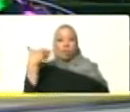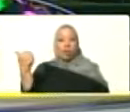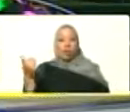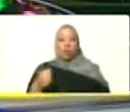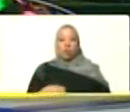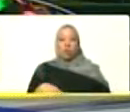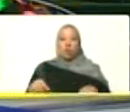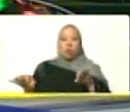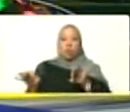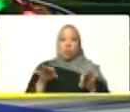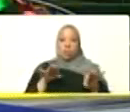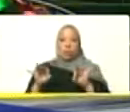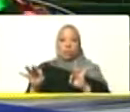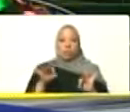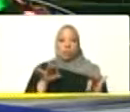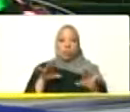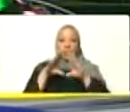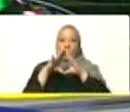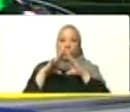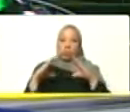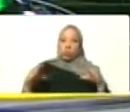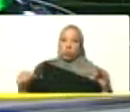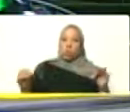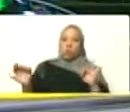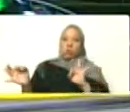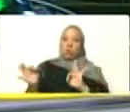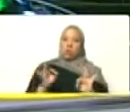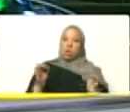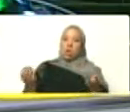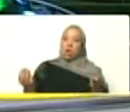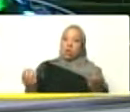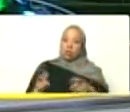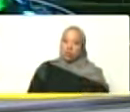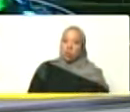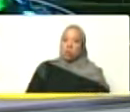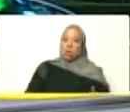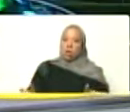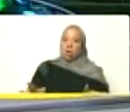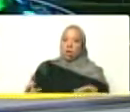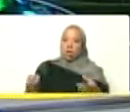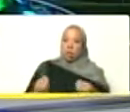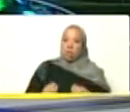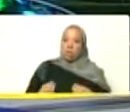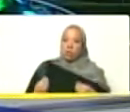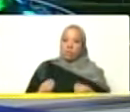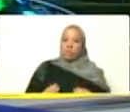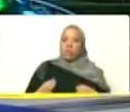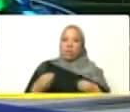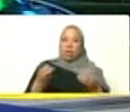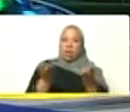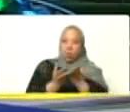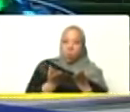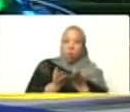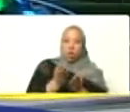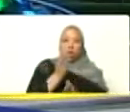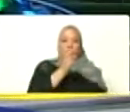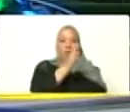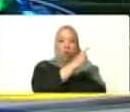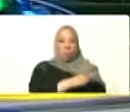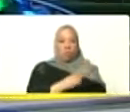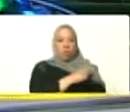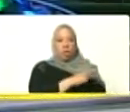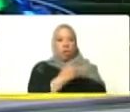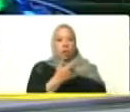Nos preparamos, todos, en todos los espacios de la vida. Ya están las Bricomil. Hemos dado